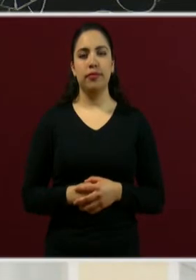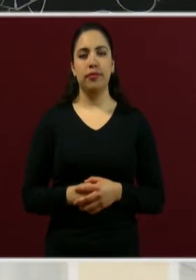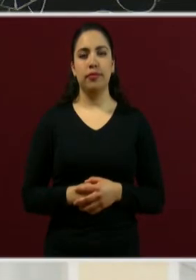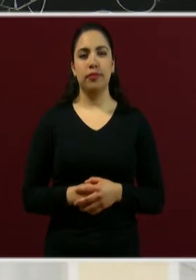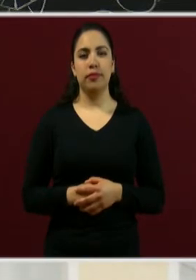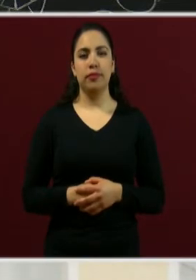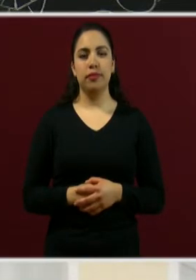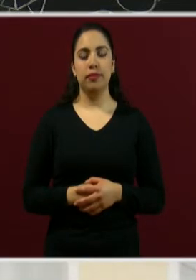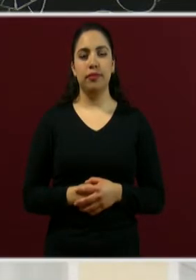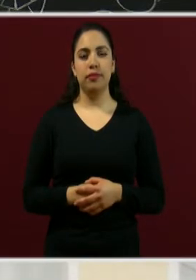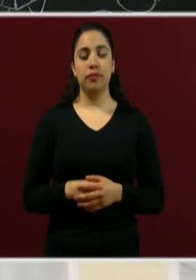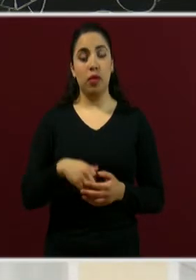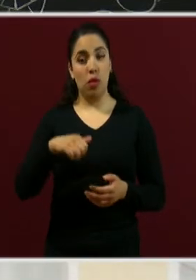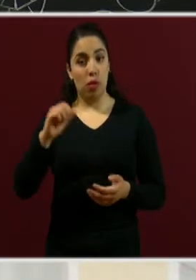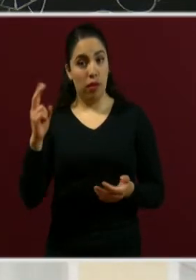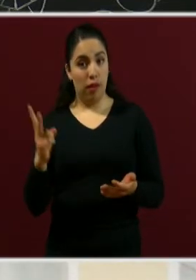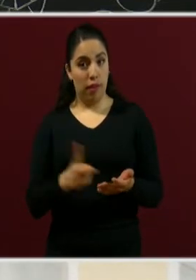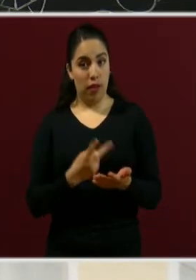Nuevamente vamos a agitar